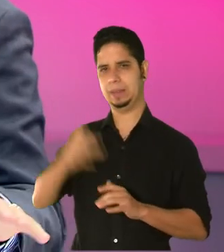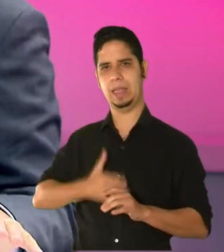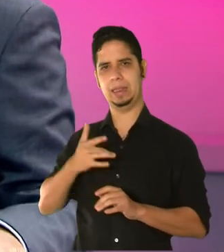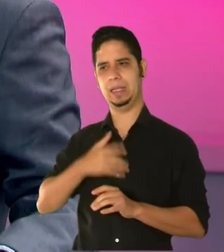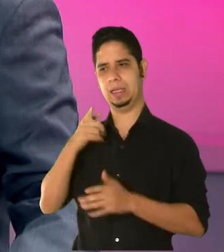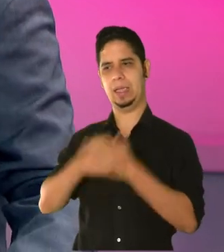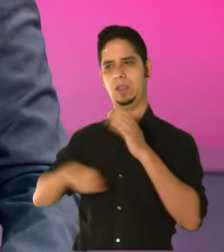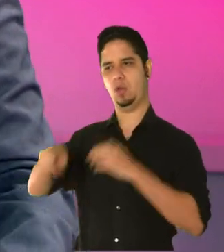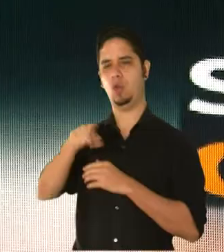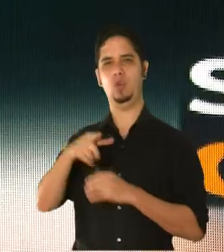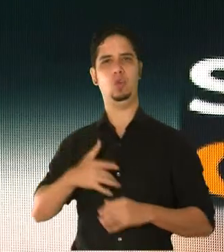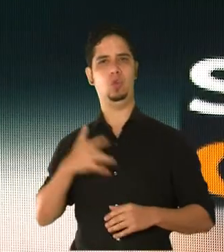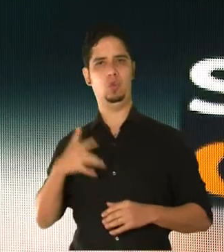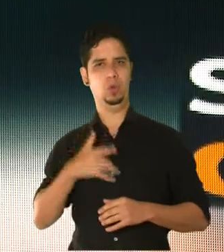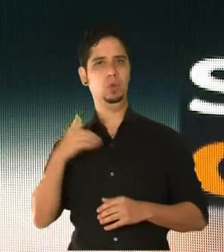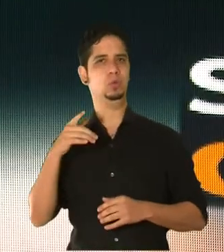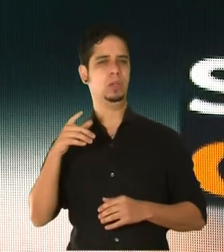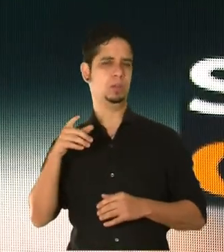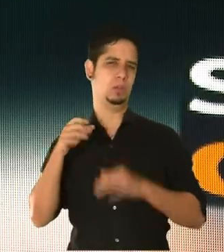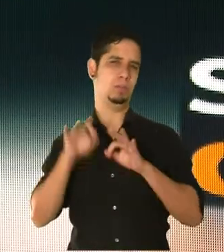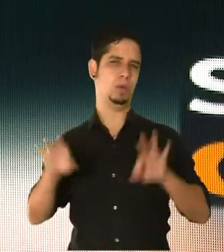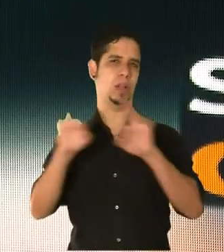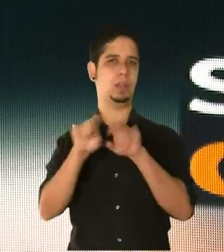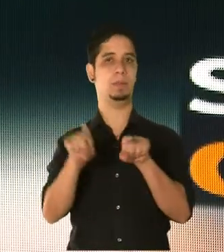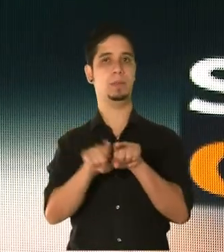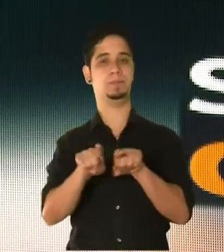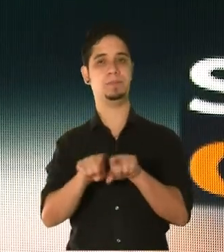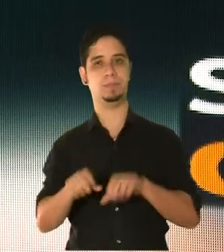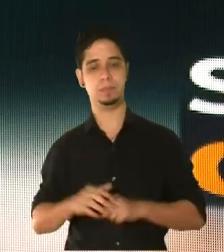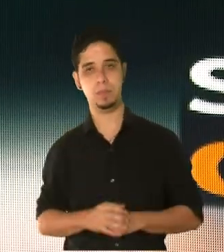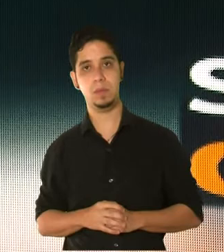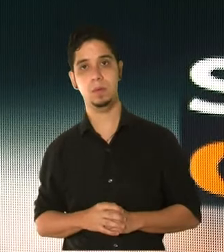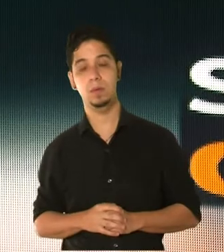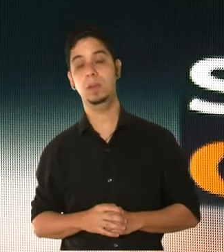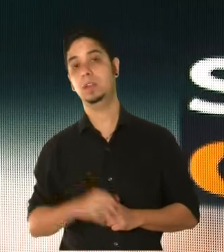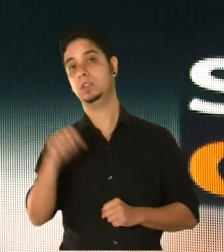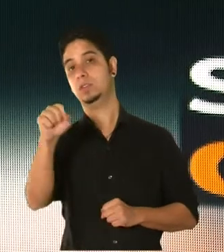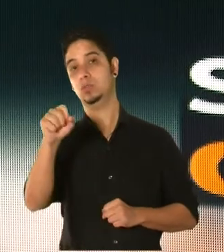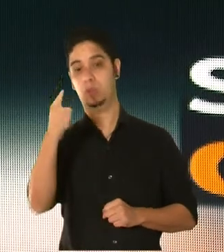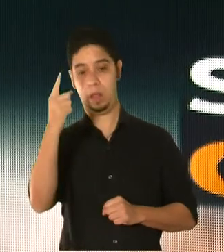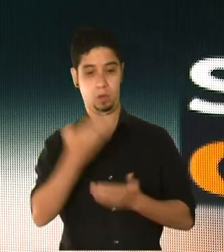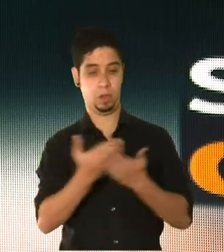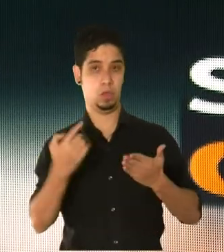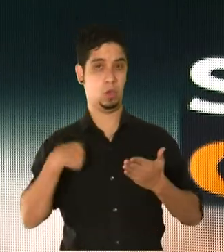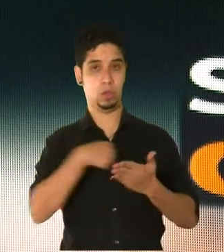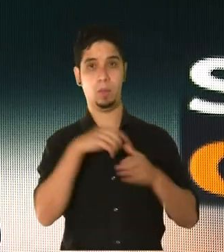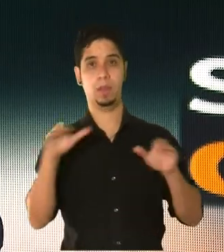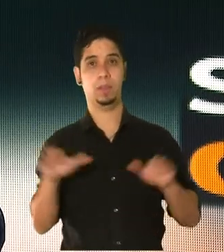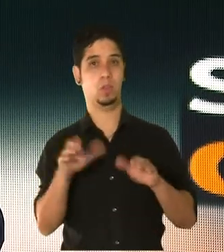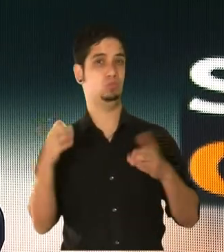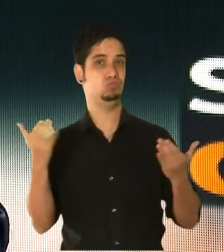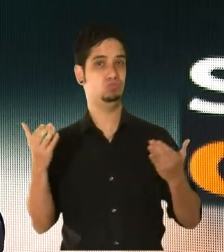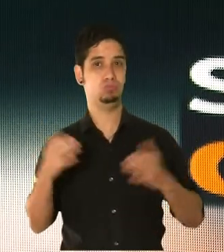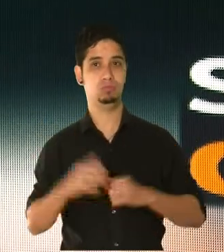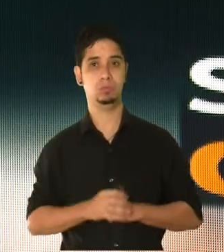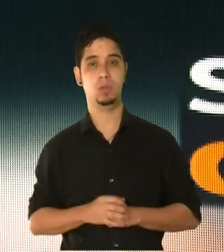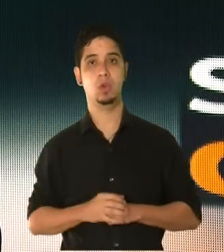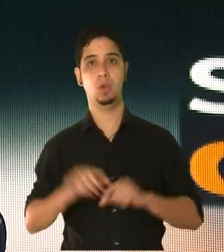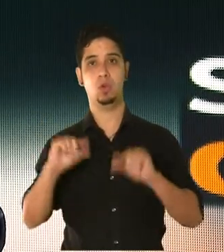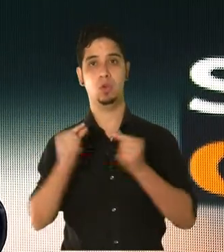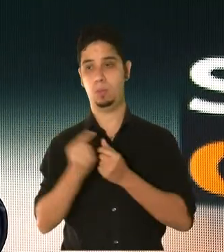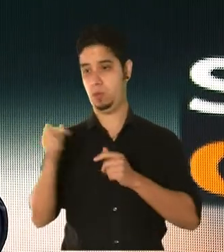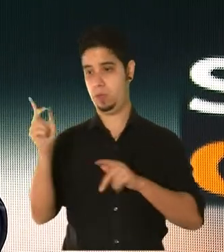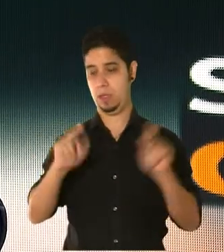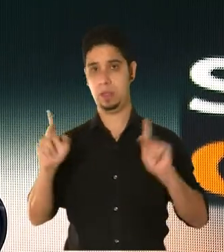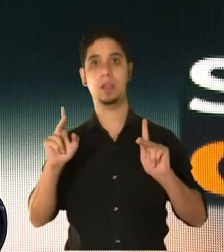a su vez más olvidado y entiendo que sí mira una de las cosas que estamos haciendo como cámara comenzó del sur es que este grupo de personas estamos